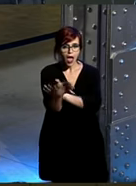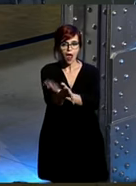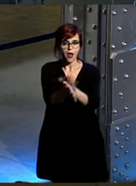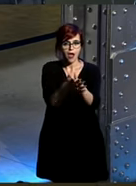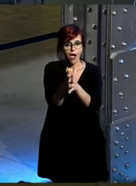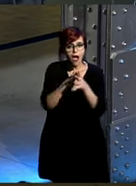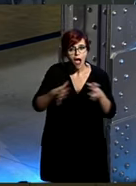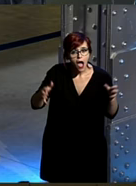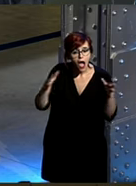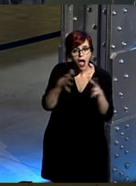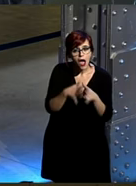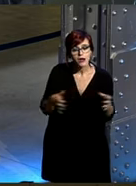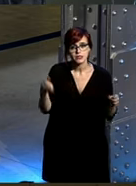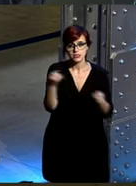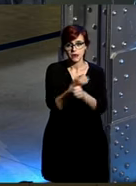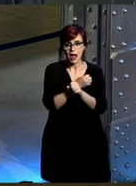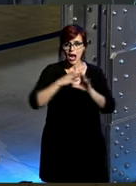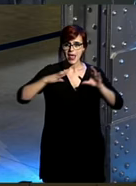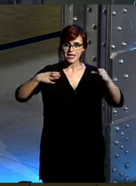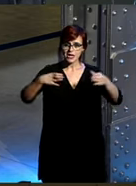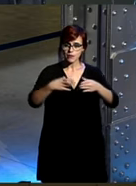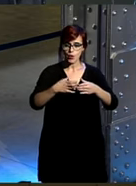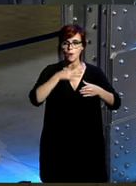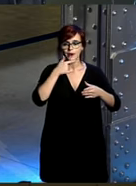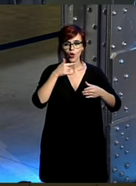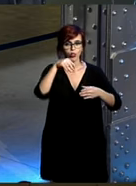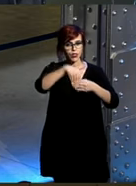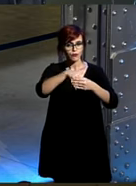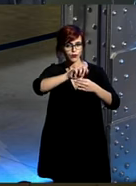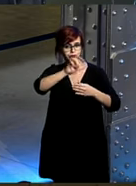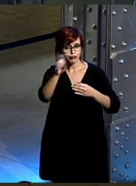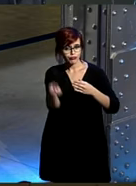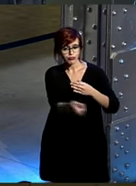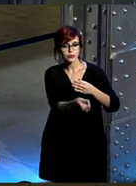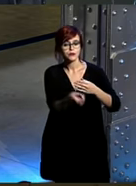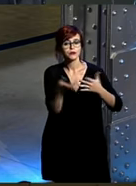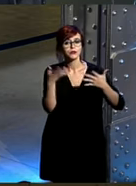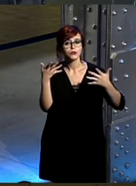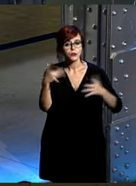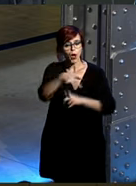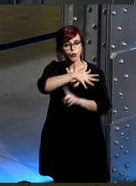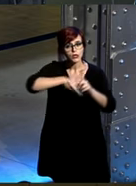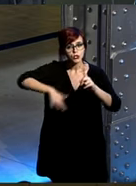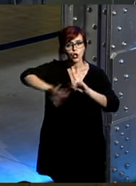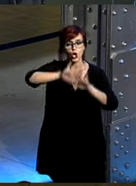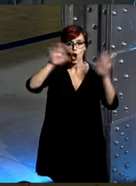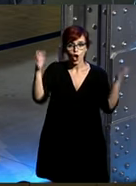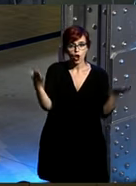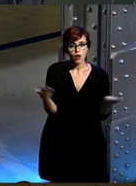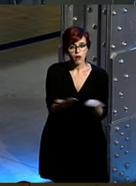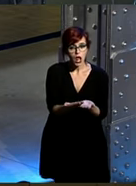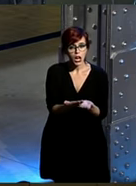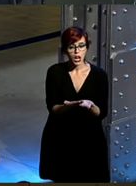entusiasmo, trabajar en equipo, pero en equipo multidisciplinar, trabajar en un entorno global